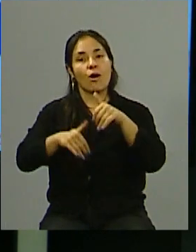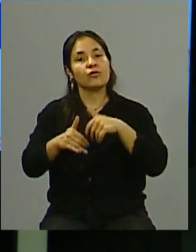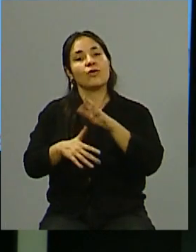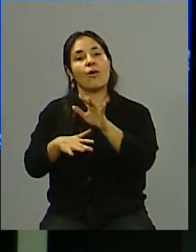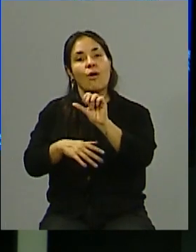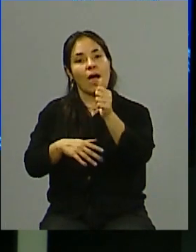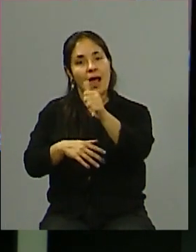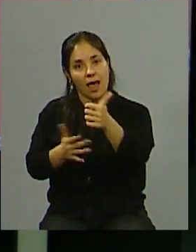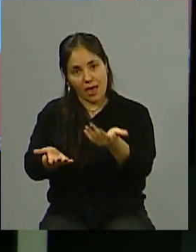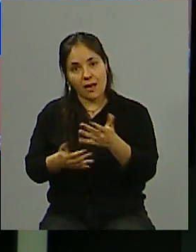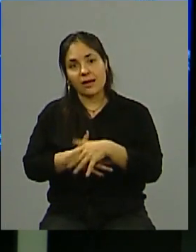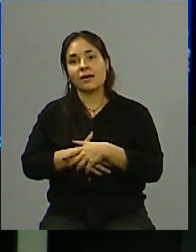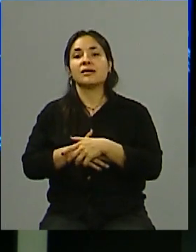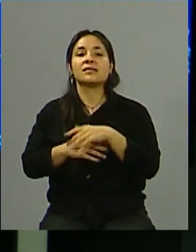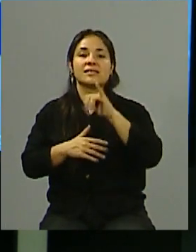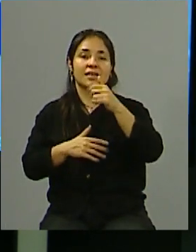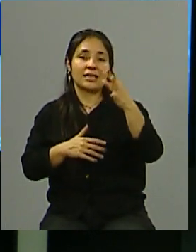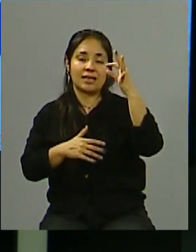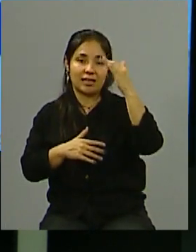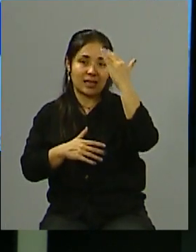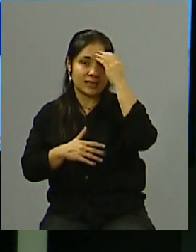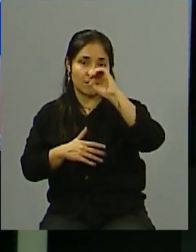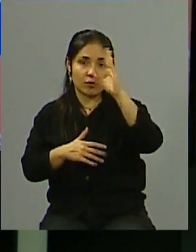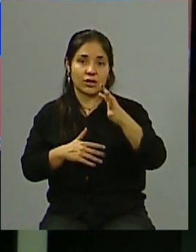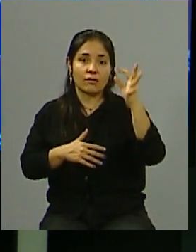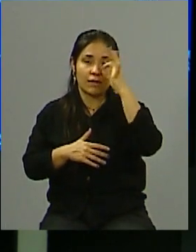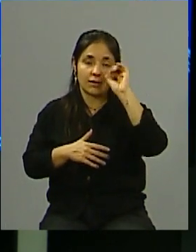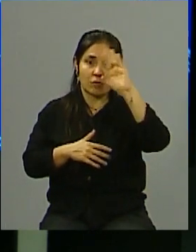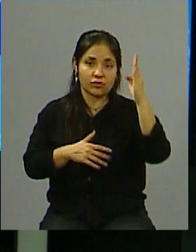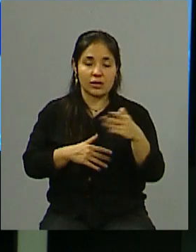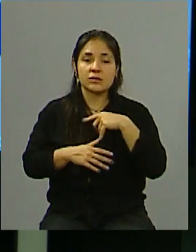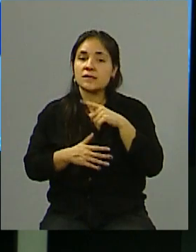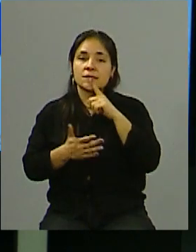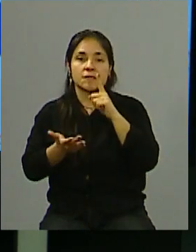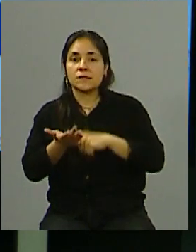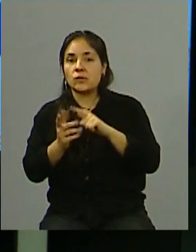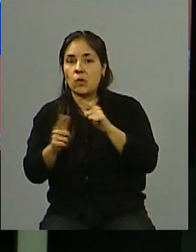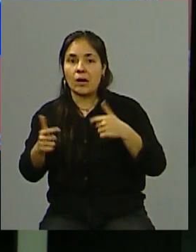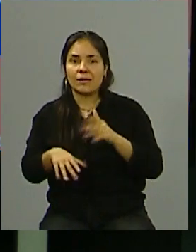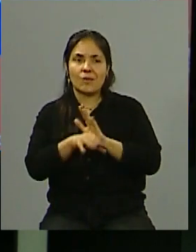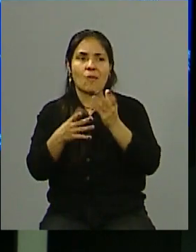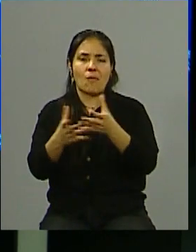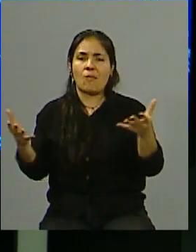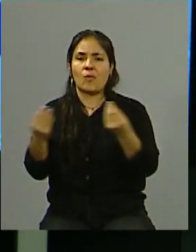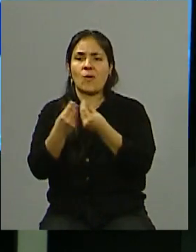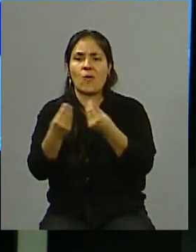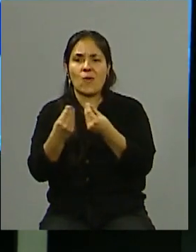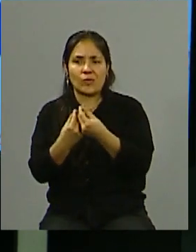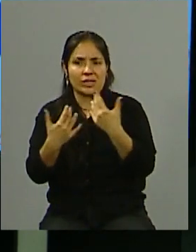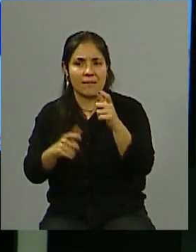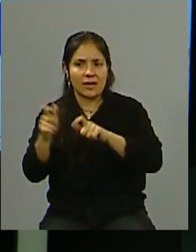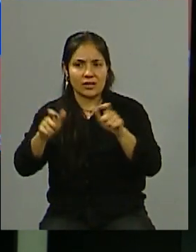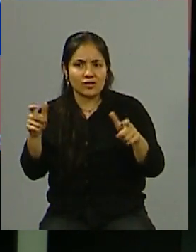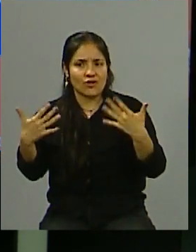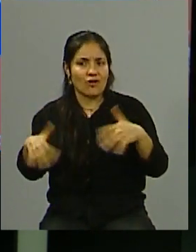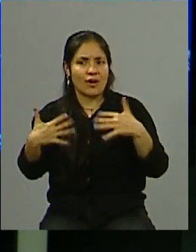depende de los estudios, pero tenés entre el 15 y el 20% de indecisos, lo cual es un número infernal. O sea, eso te decide mucho